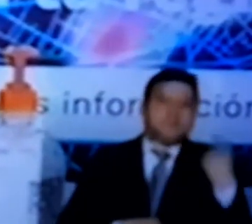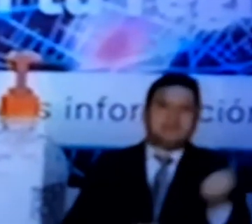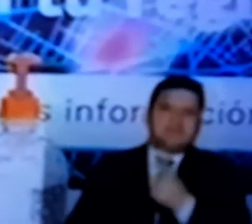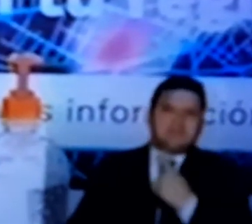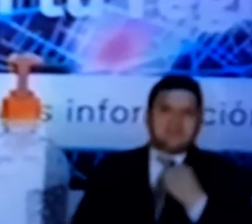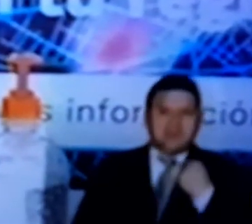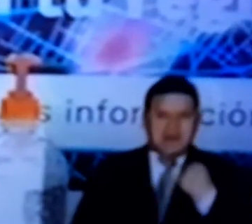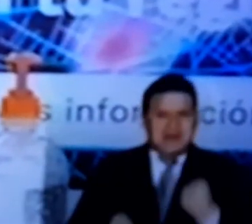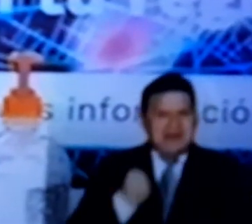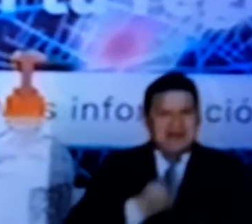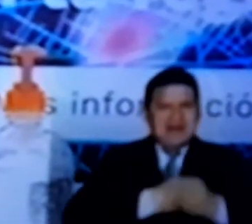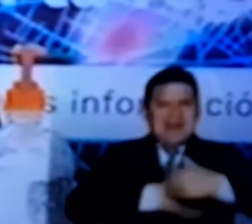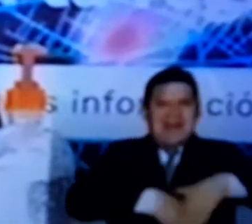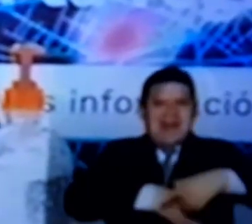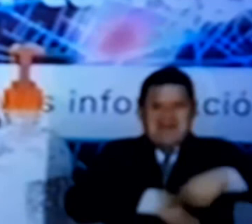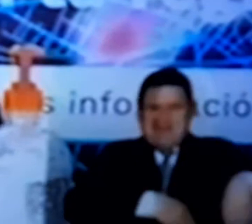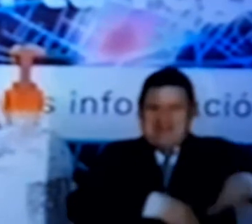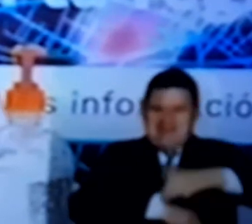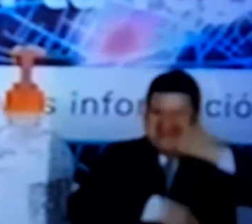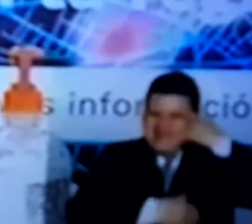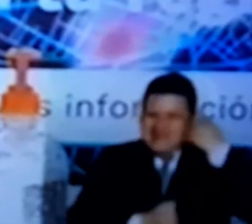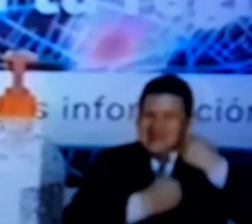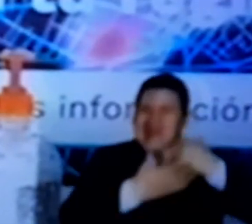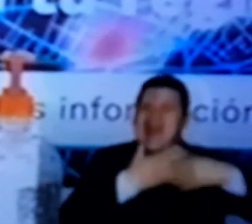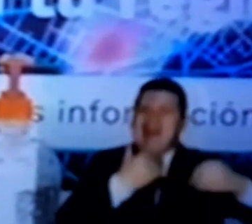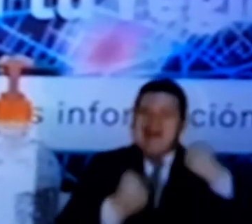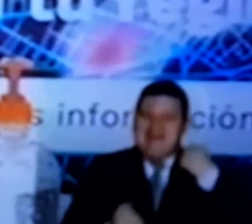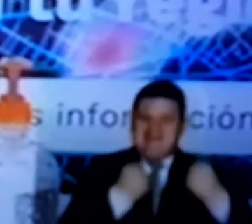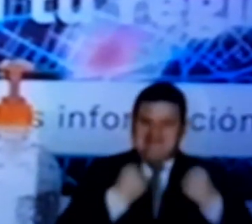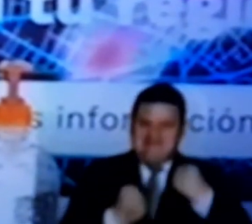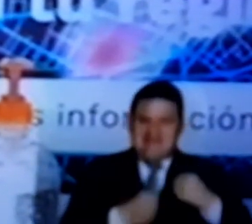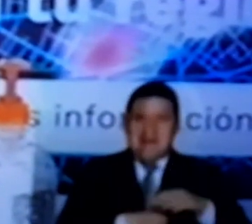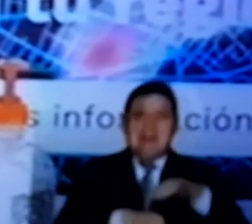los gimnasios públicos, que son los espacios que tenemos